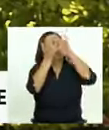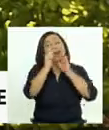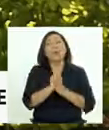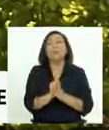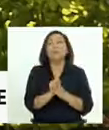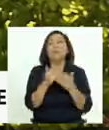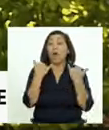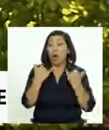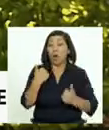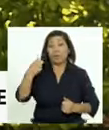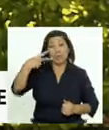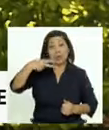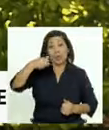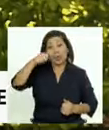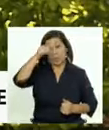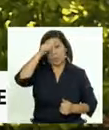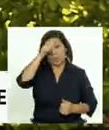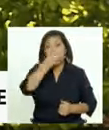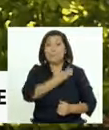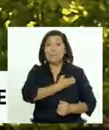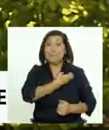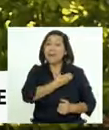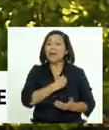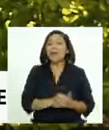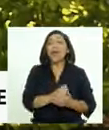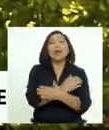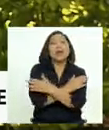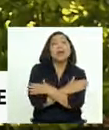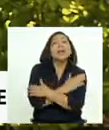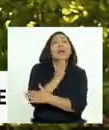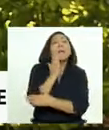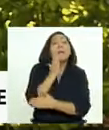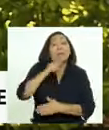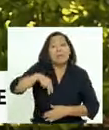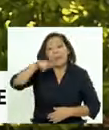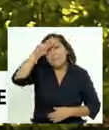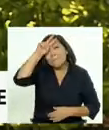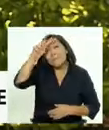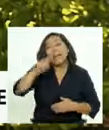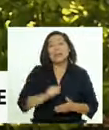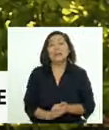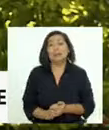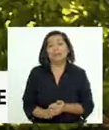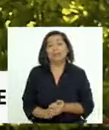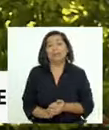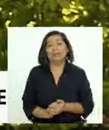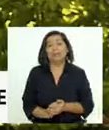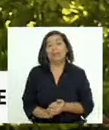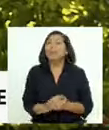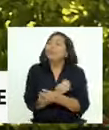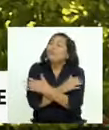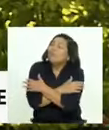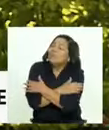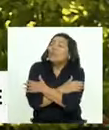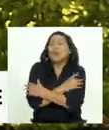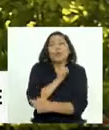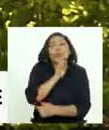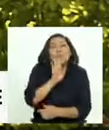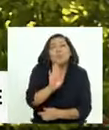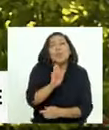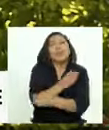este segundo domingo de mayo querida mamita del Perú Recibe mi abrazo